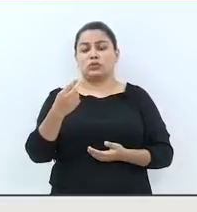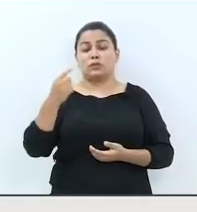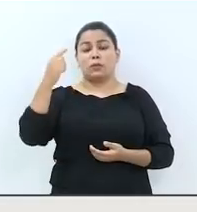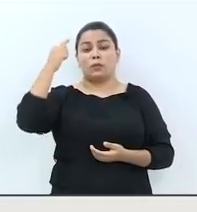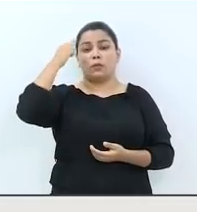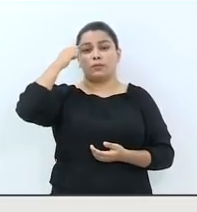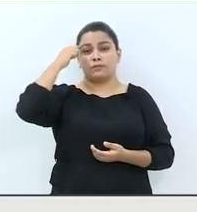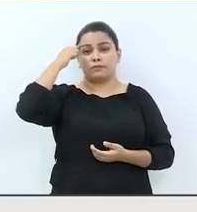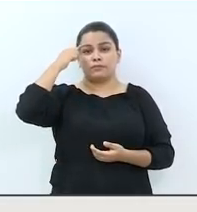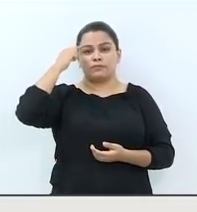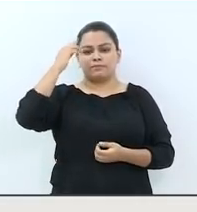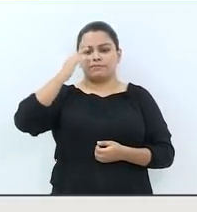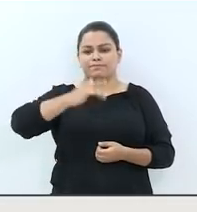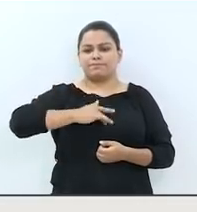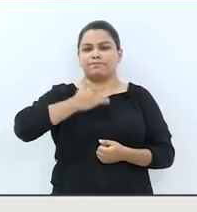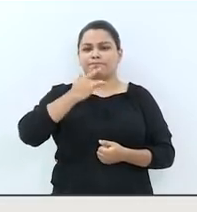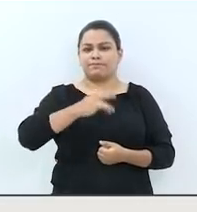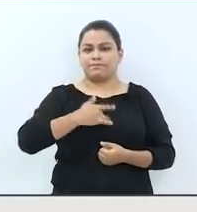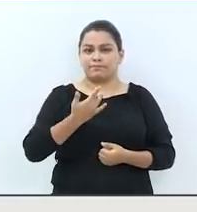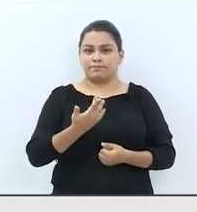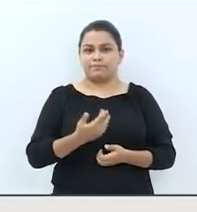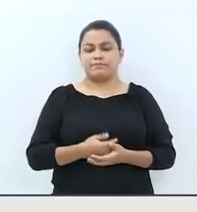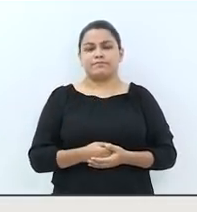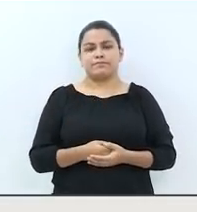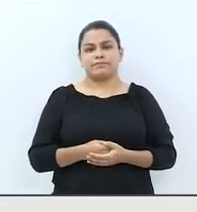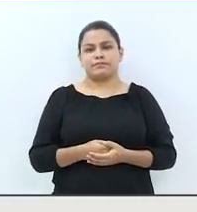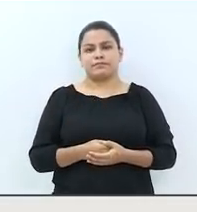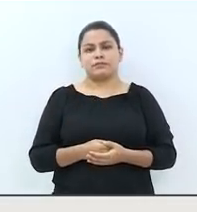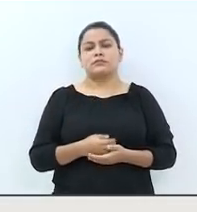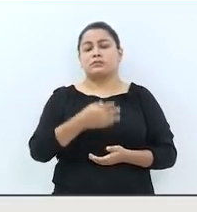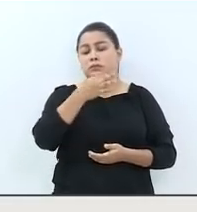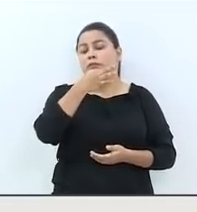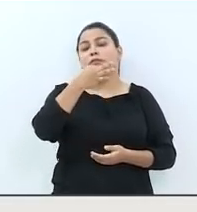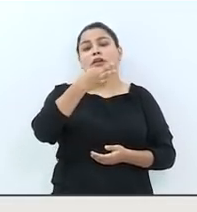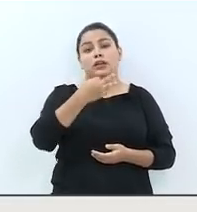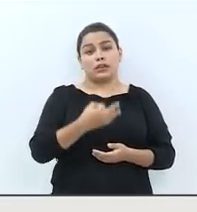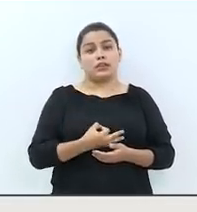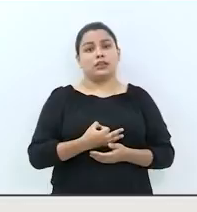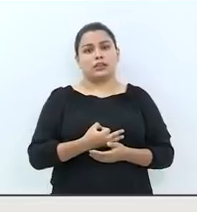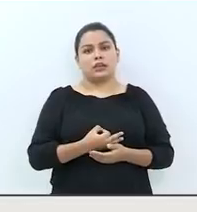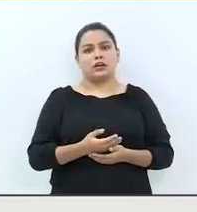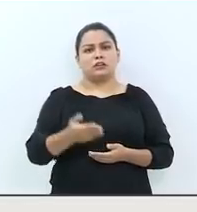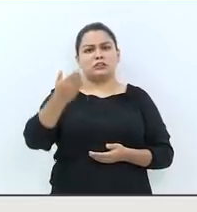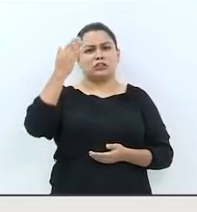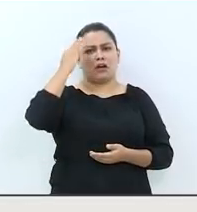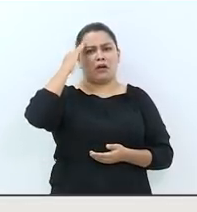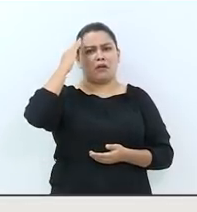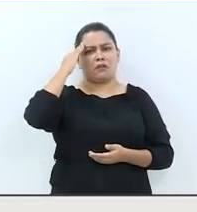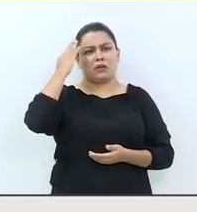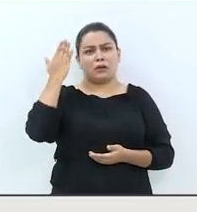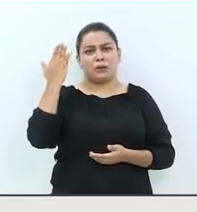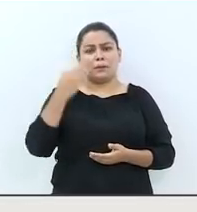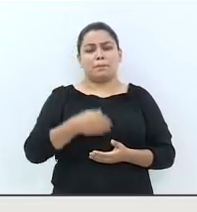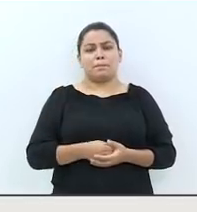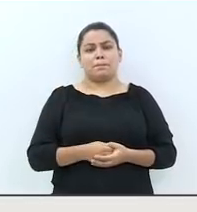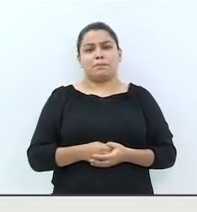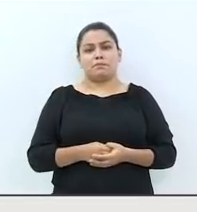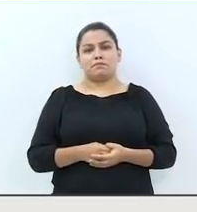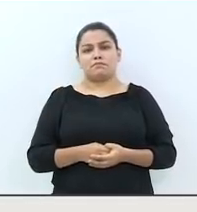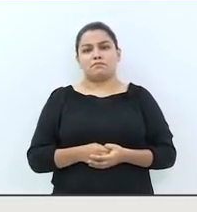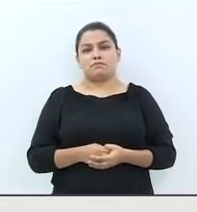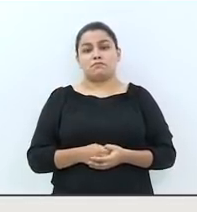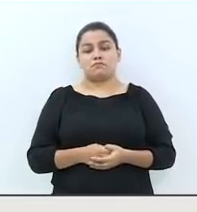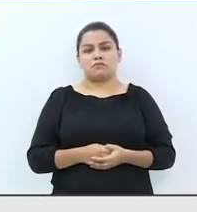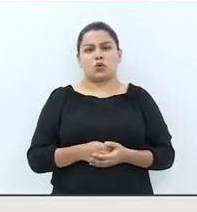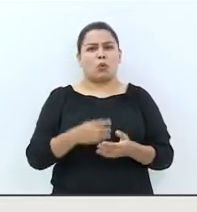consideración y es la sensibilidad. Sensibilidad, sí, es cierto, es conocernos, es